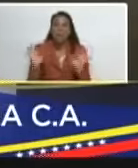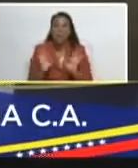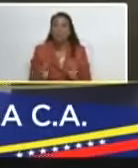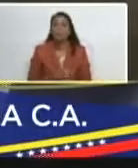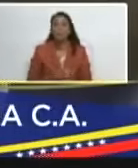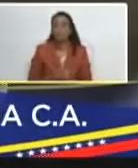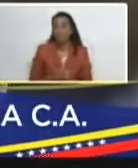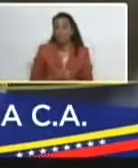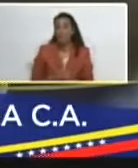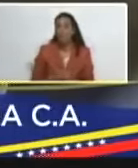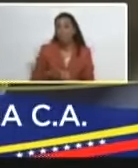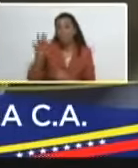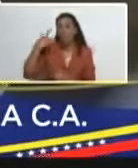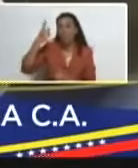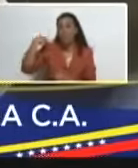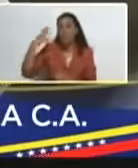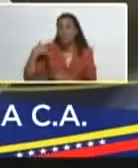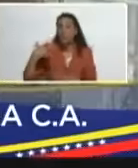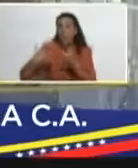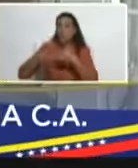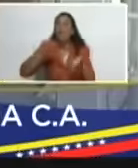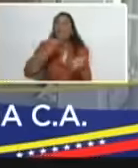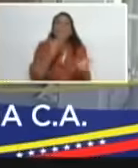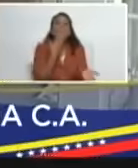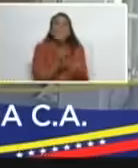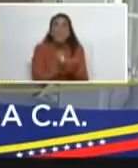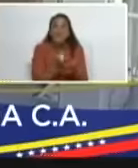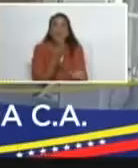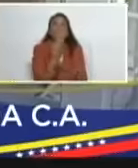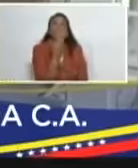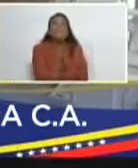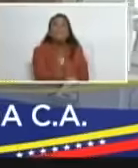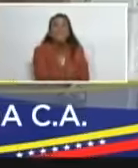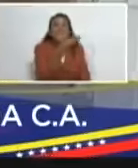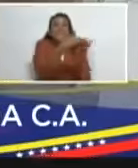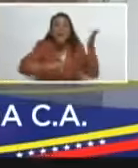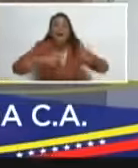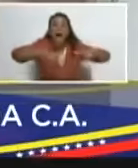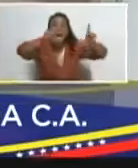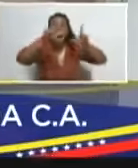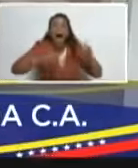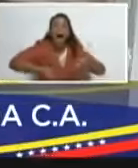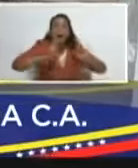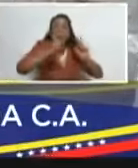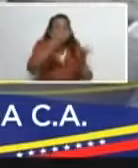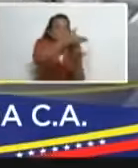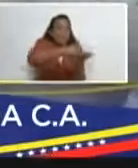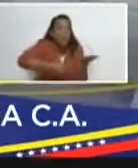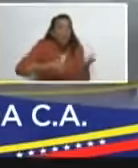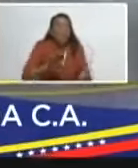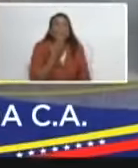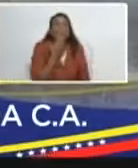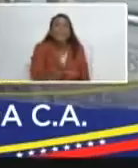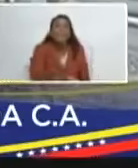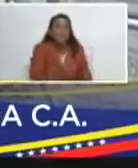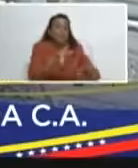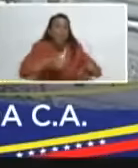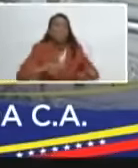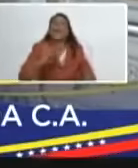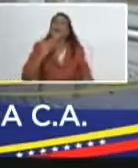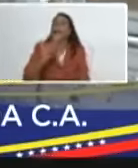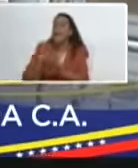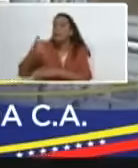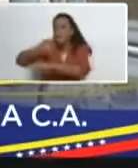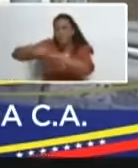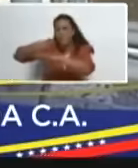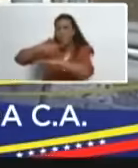negocios. Teniendo también todos los permisos de exportación por parte del INSAI. Le damos muchísimas gracias y bendiciones al